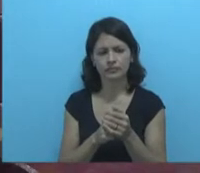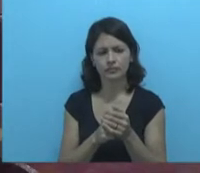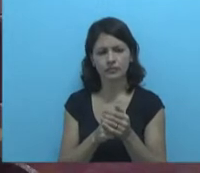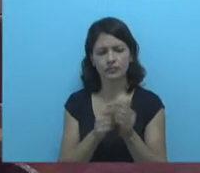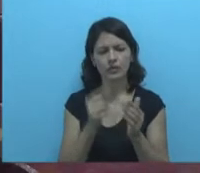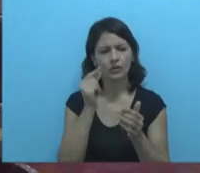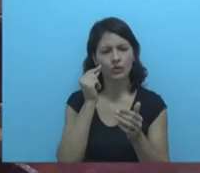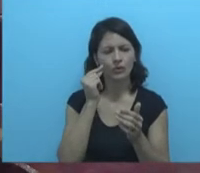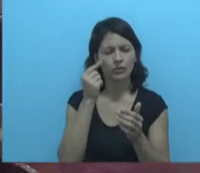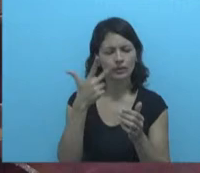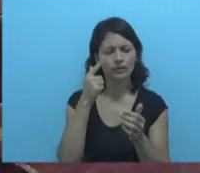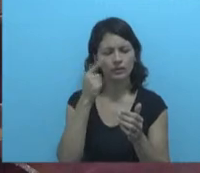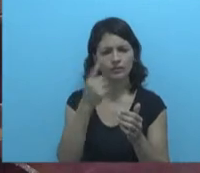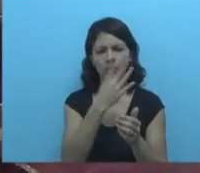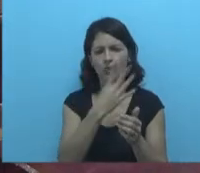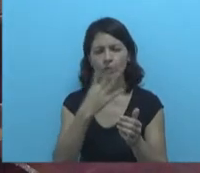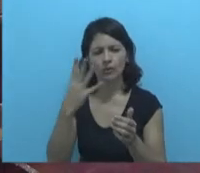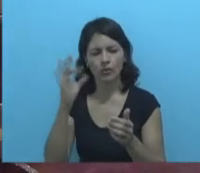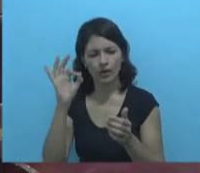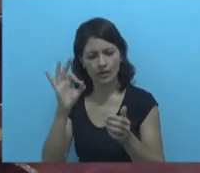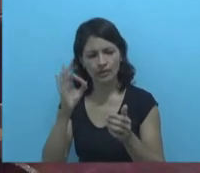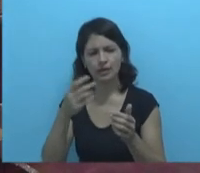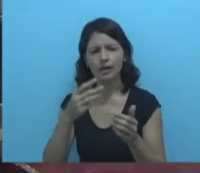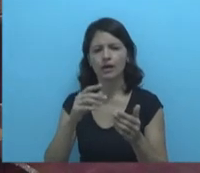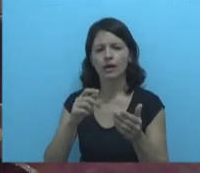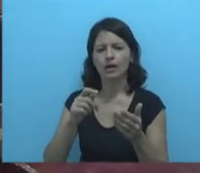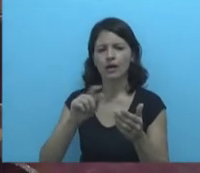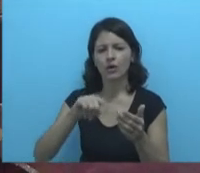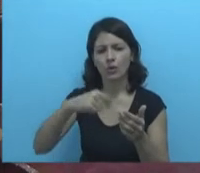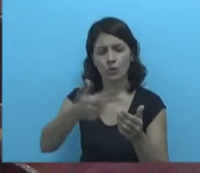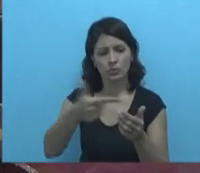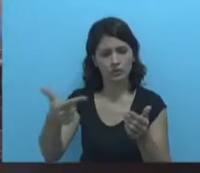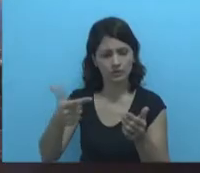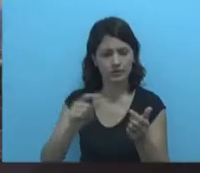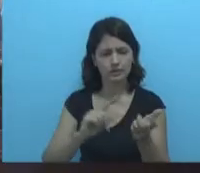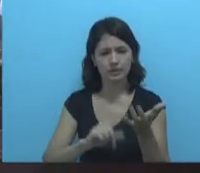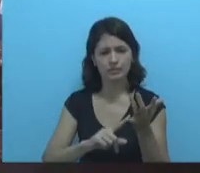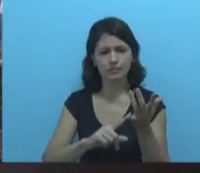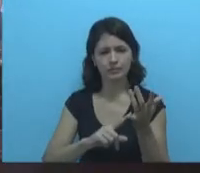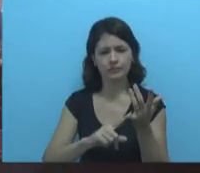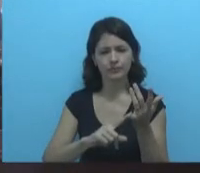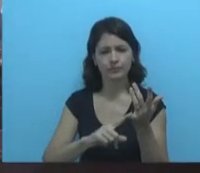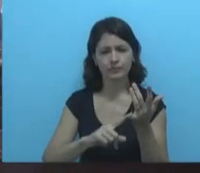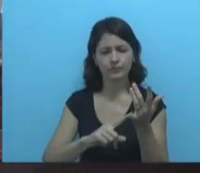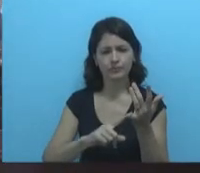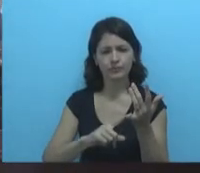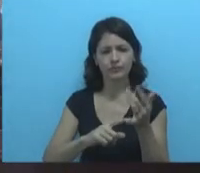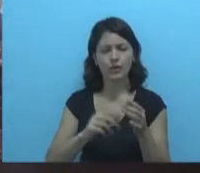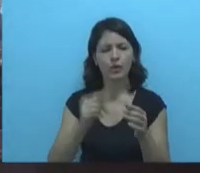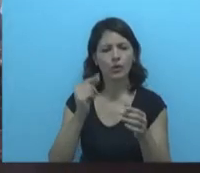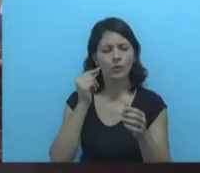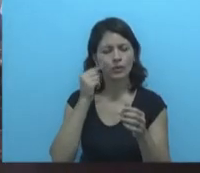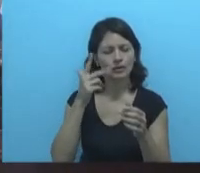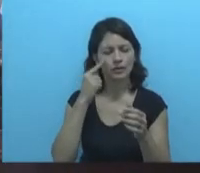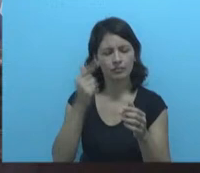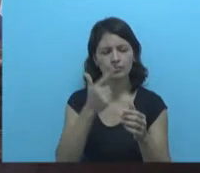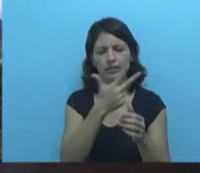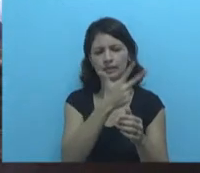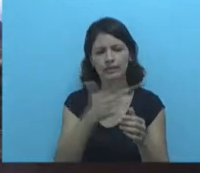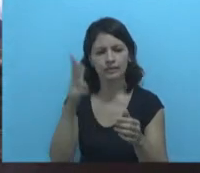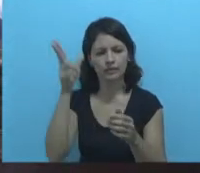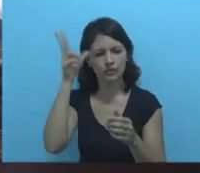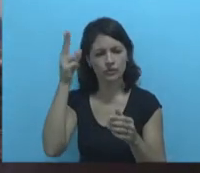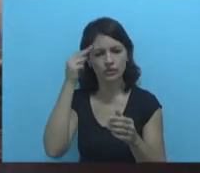Expediente 43440, diputada Corniali, preferencia para una sesión. Expediente